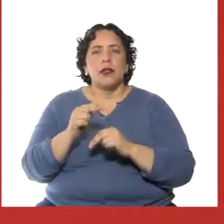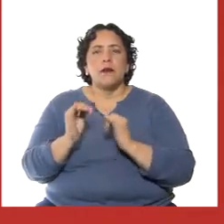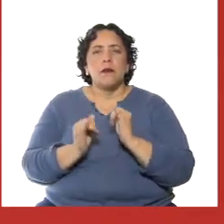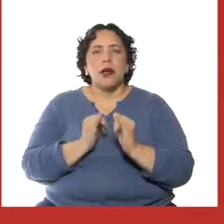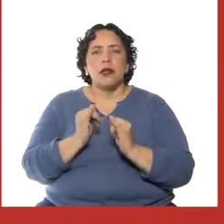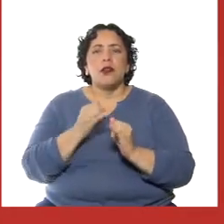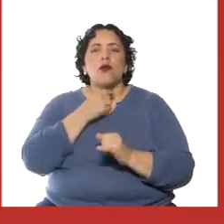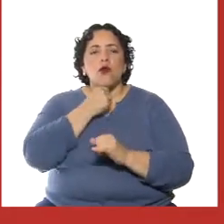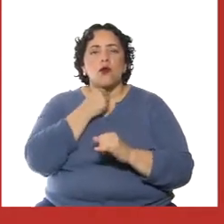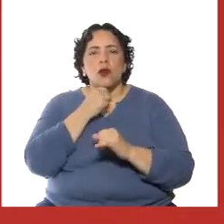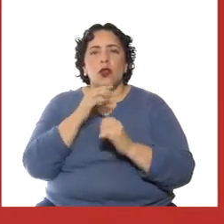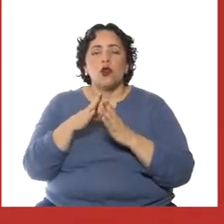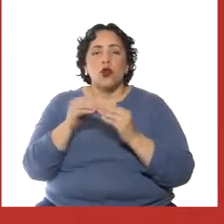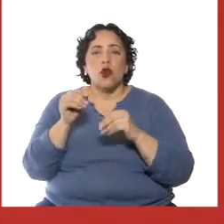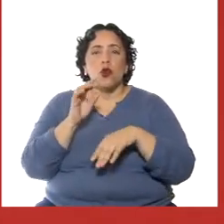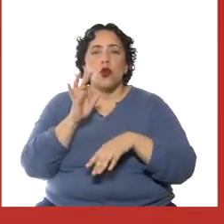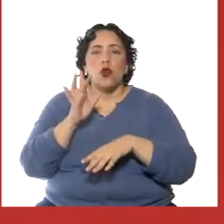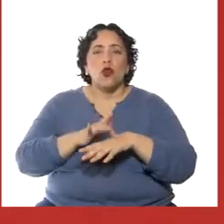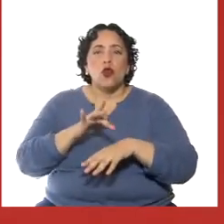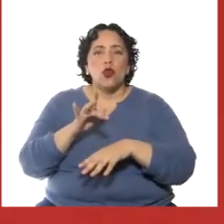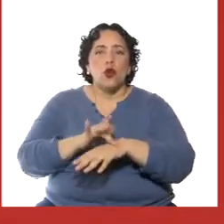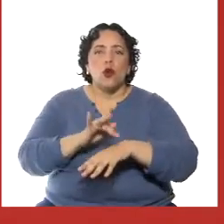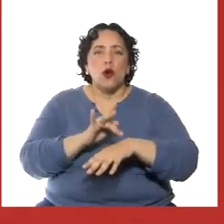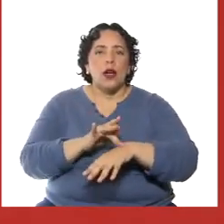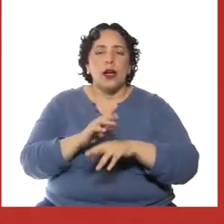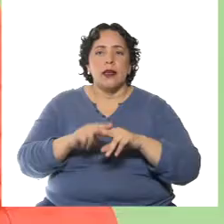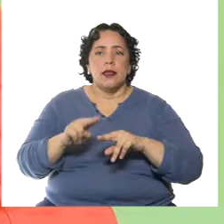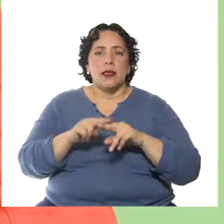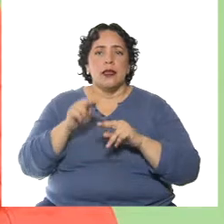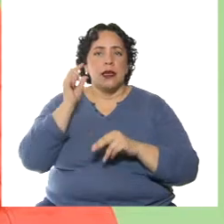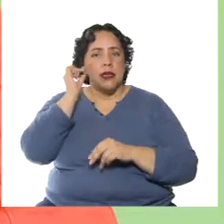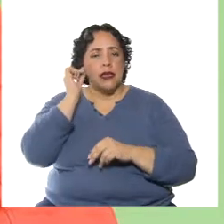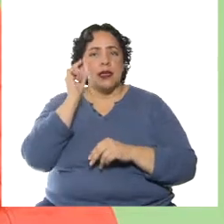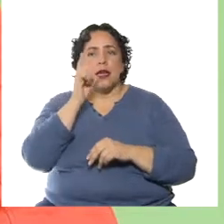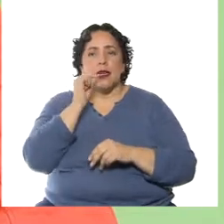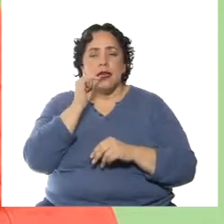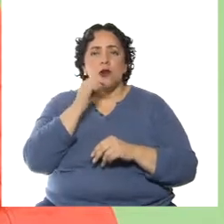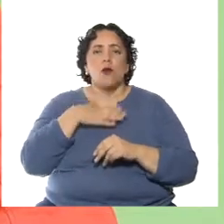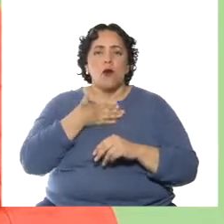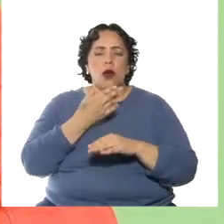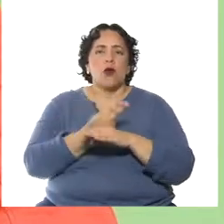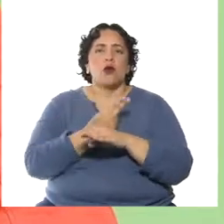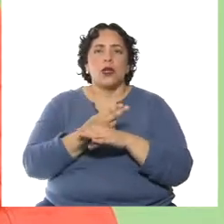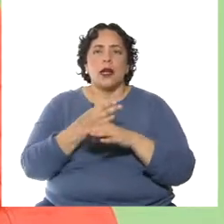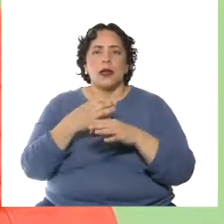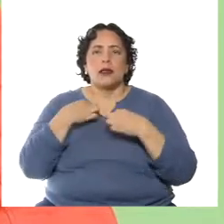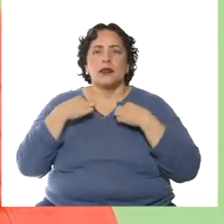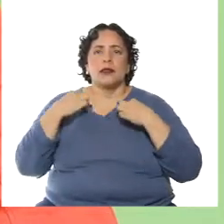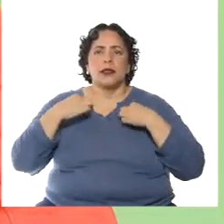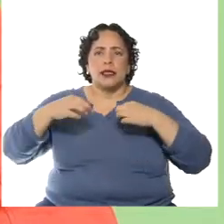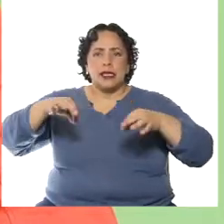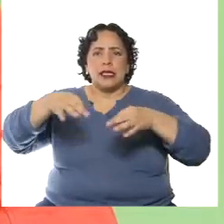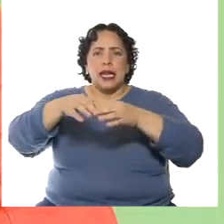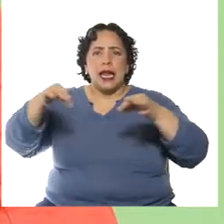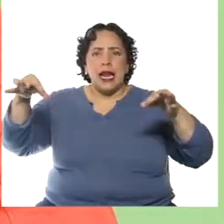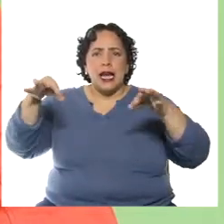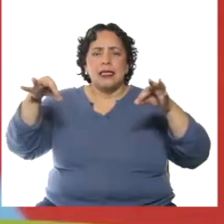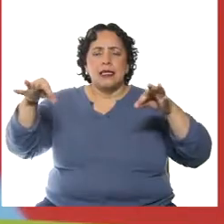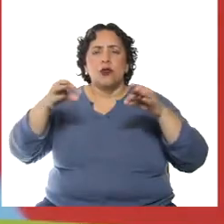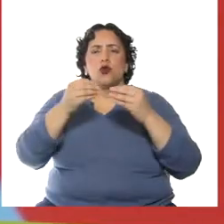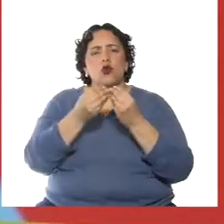puedan tocar, y con la niña y el niño puedes utilizar telas